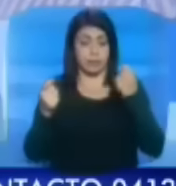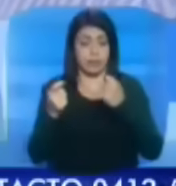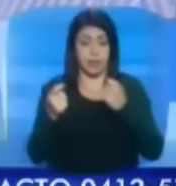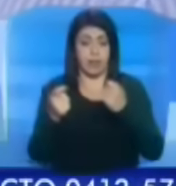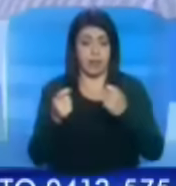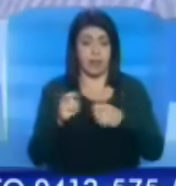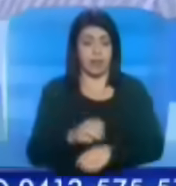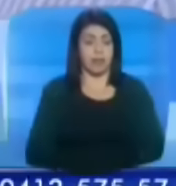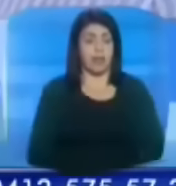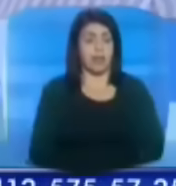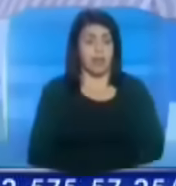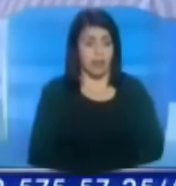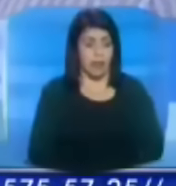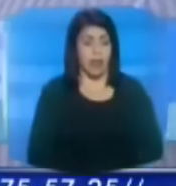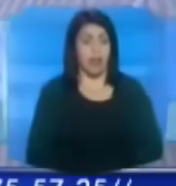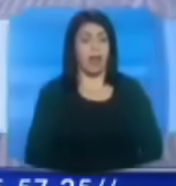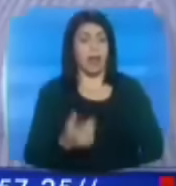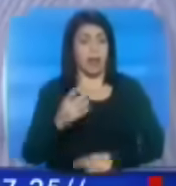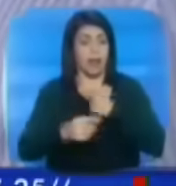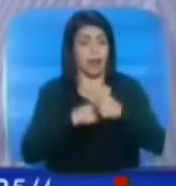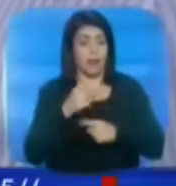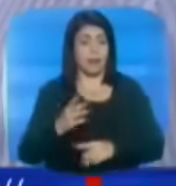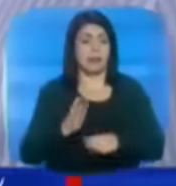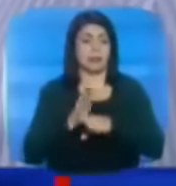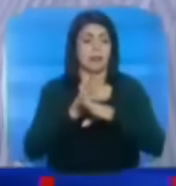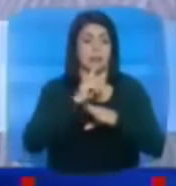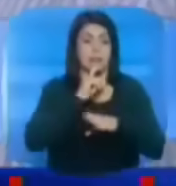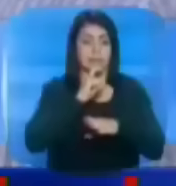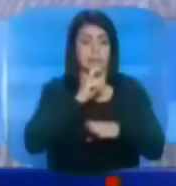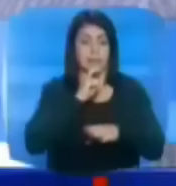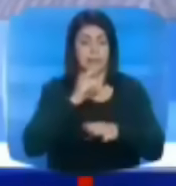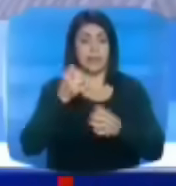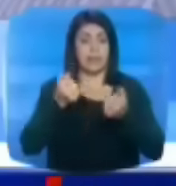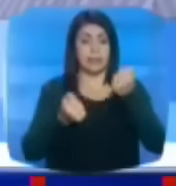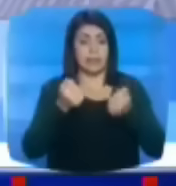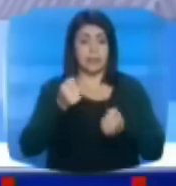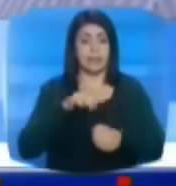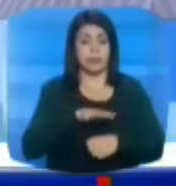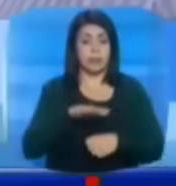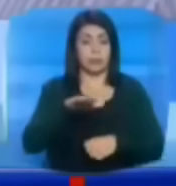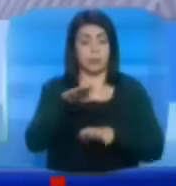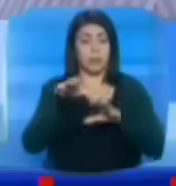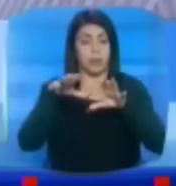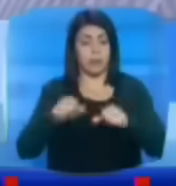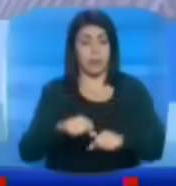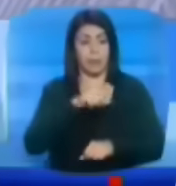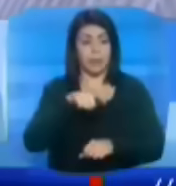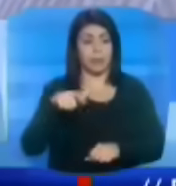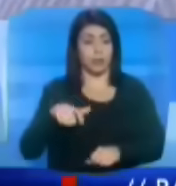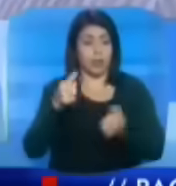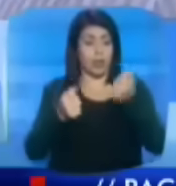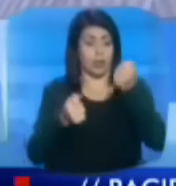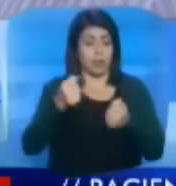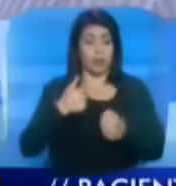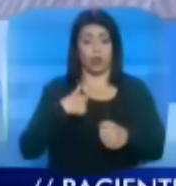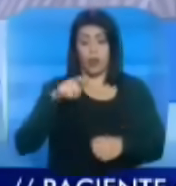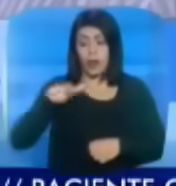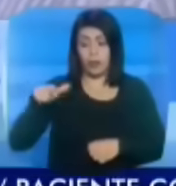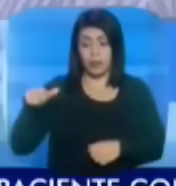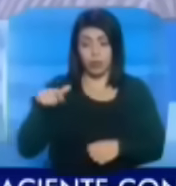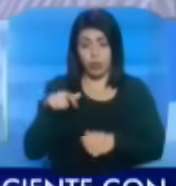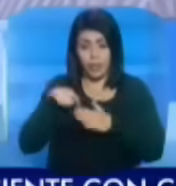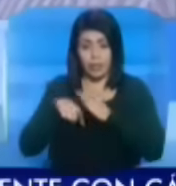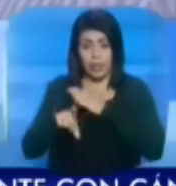algunas esquirlas que entren al habitáculo y pongan en riesgo lo que es la seguridad física de los ocupantes del vehículo. No del conductor netamente, puede